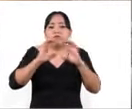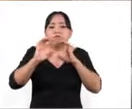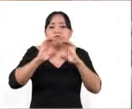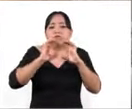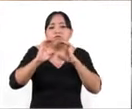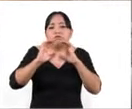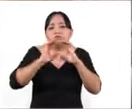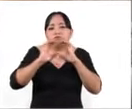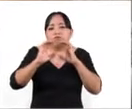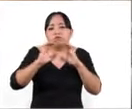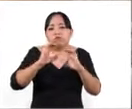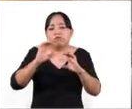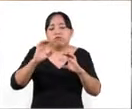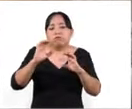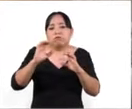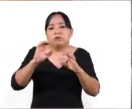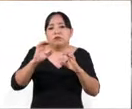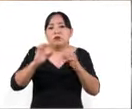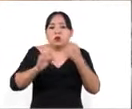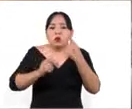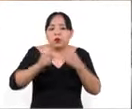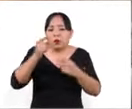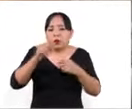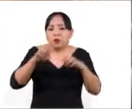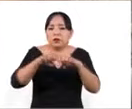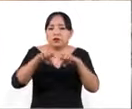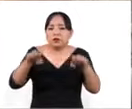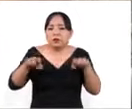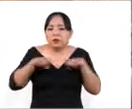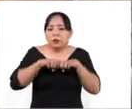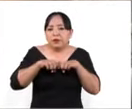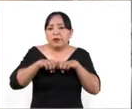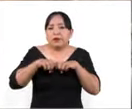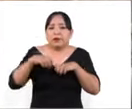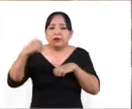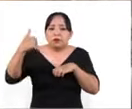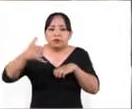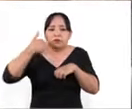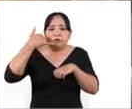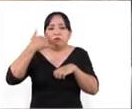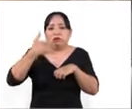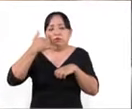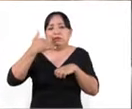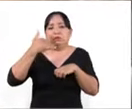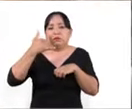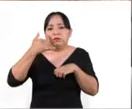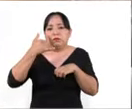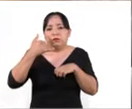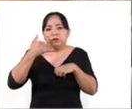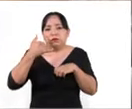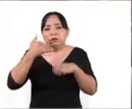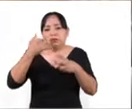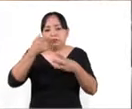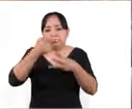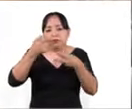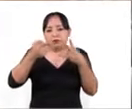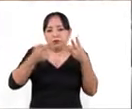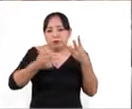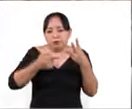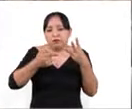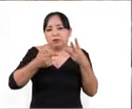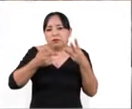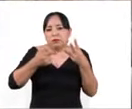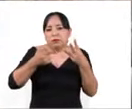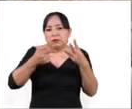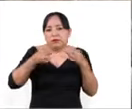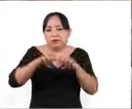telefonía celular para tener la propia alerta sísmica ya en todas las tres principales telefónicas, saber